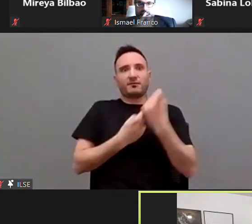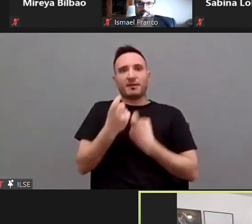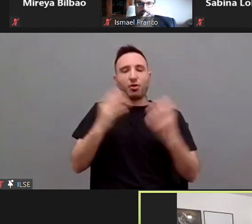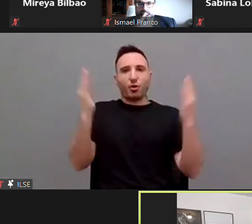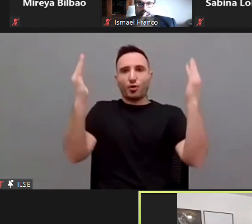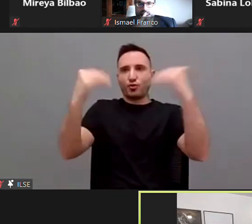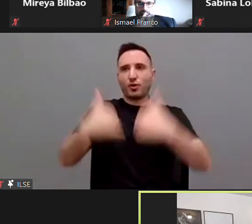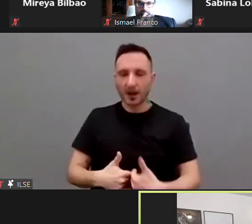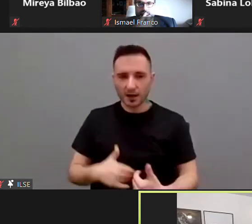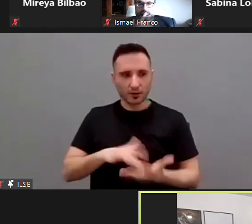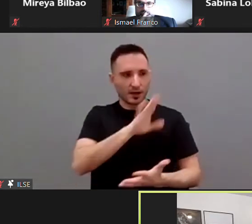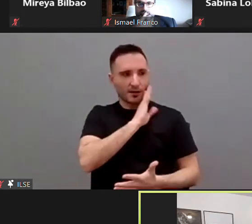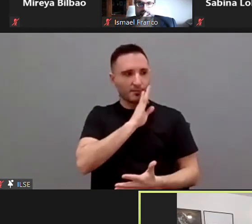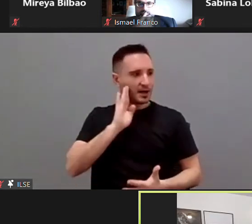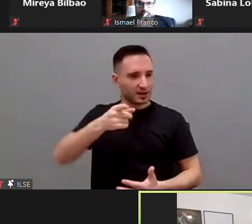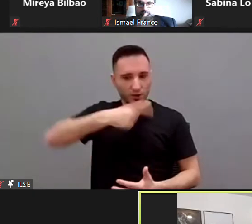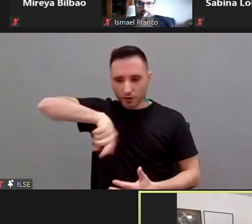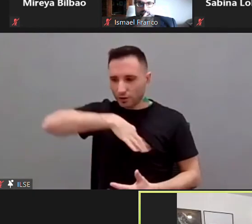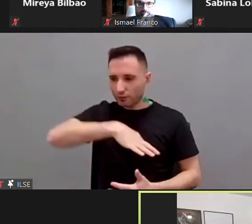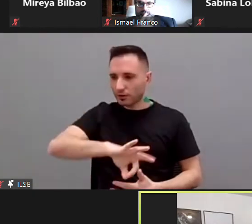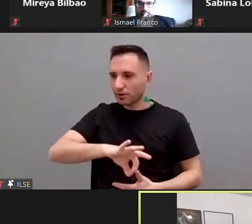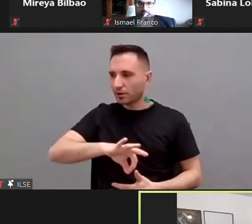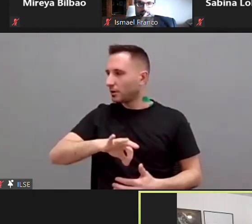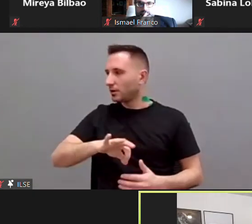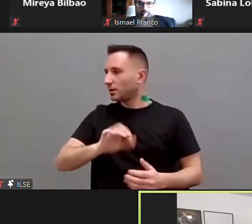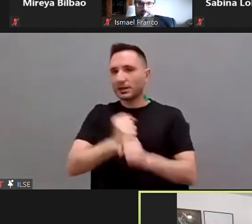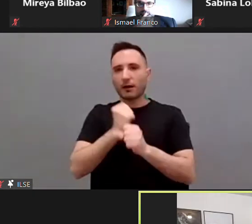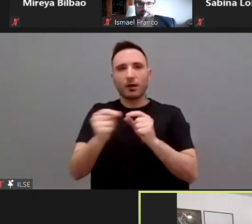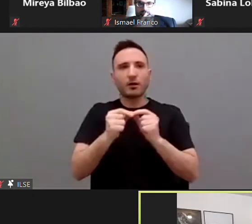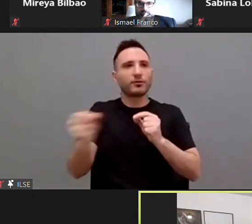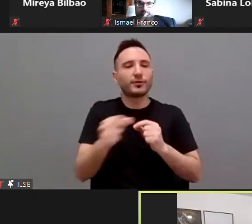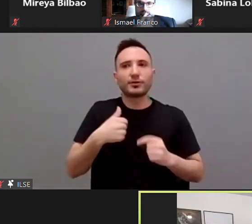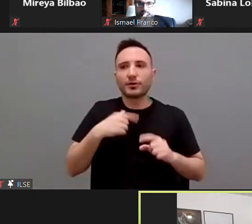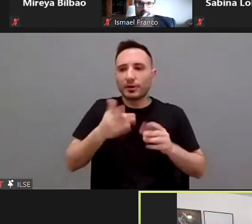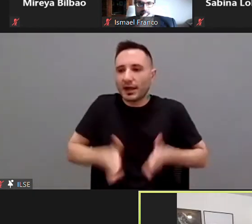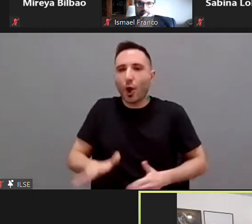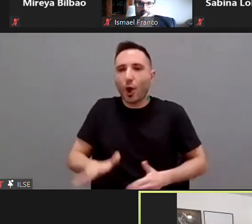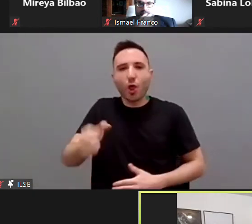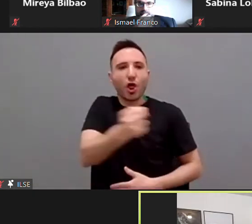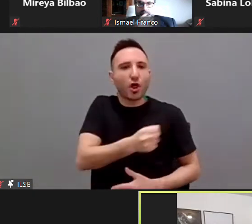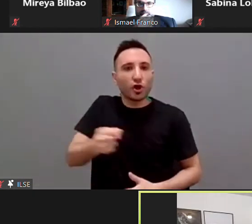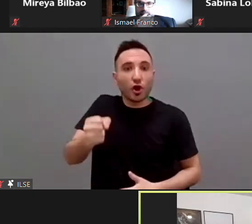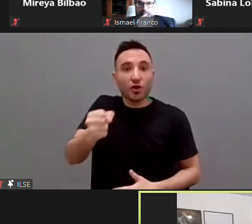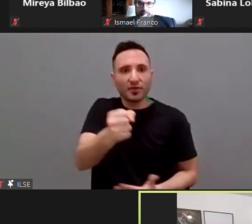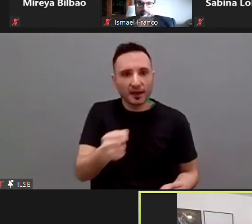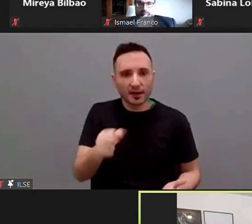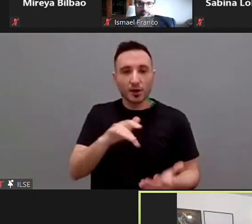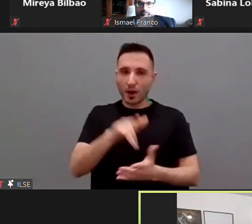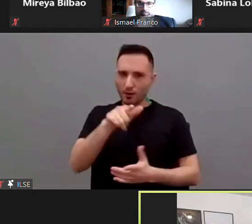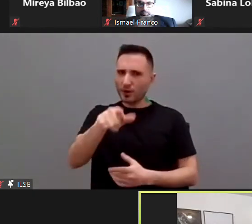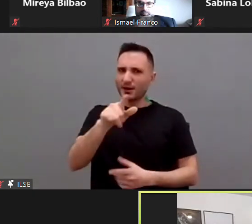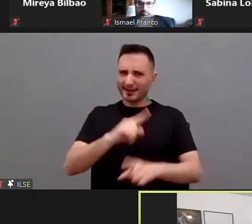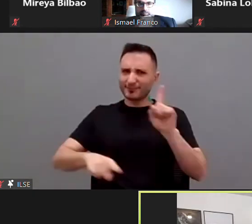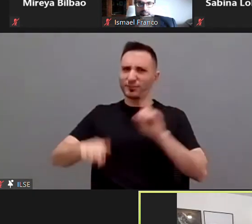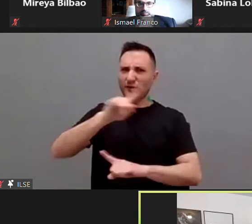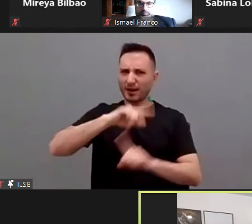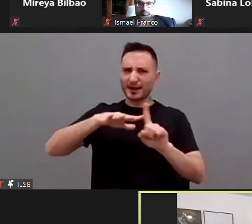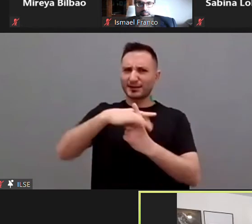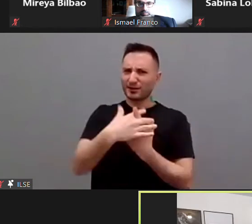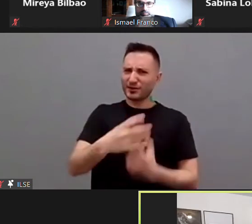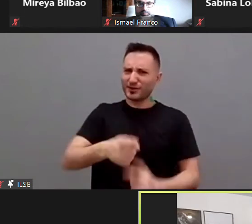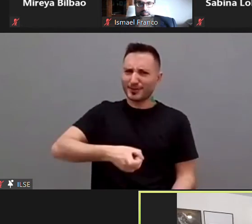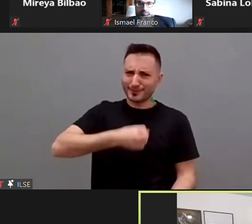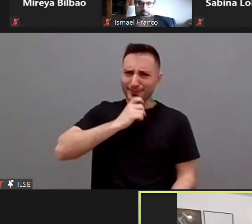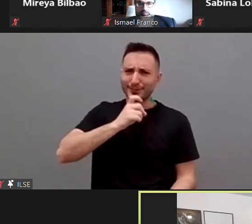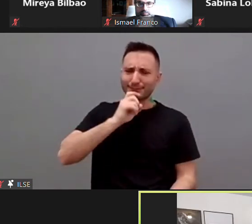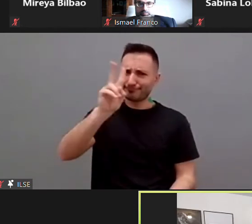hemos podido conciliar y no tener que abandonar a nuestros hijos o a nuestras hijas, porque ha habido situaciones muy, muy difíciles. Entonces, además de tener en cuenta